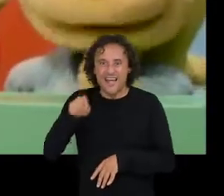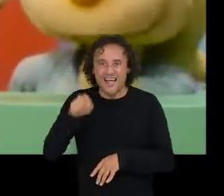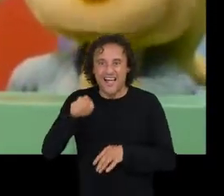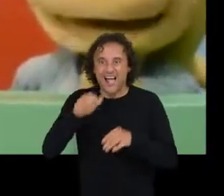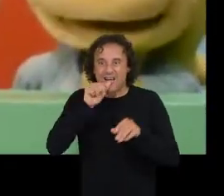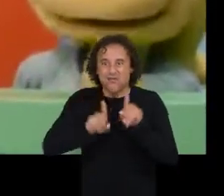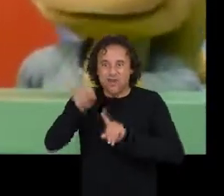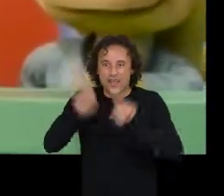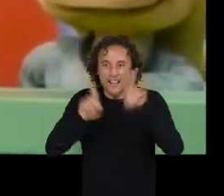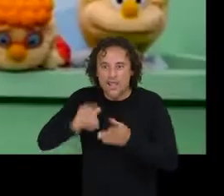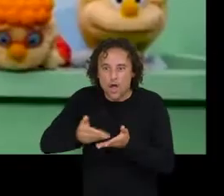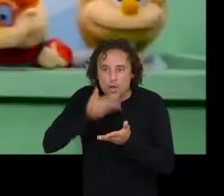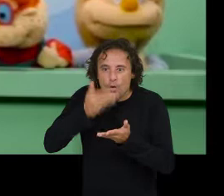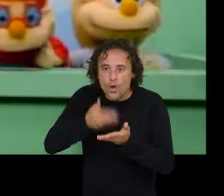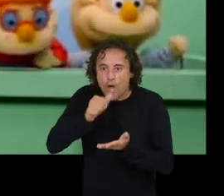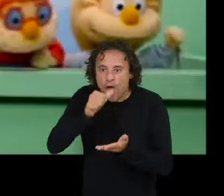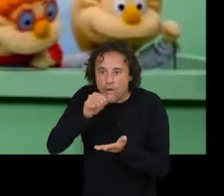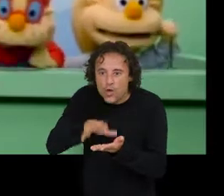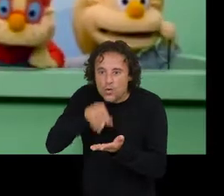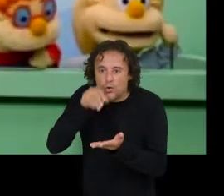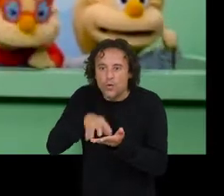bebendo na fonte.